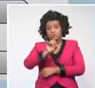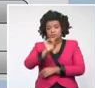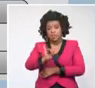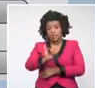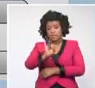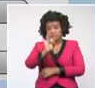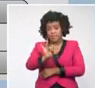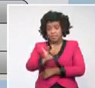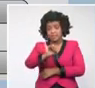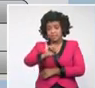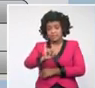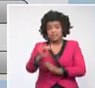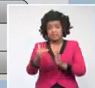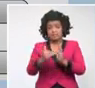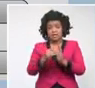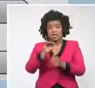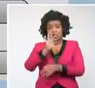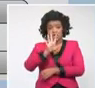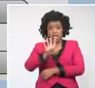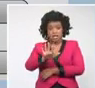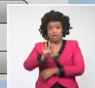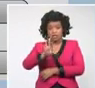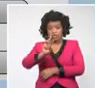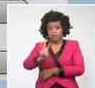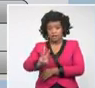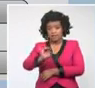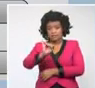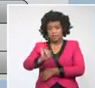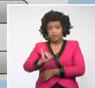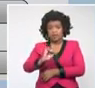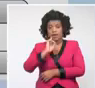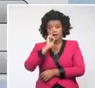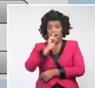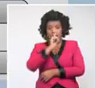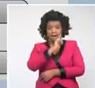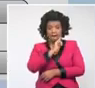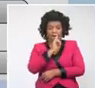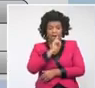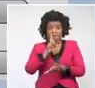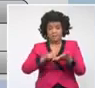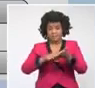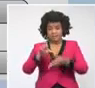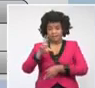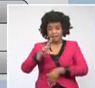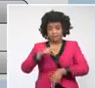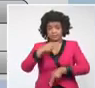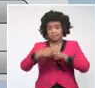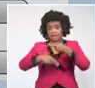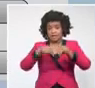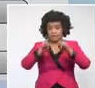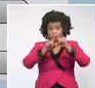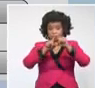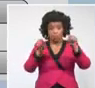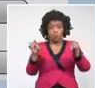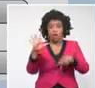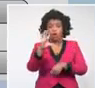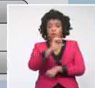3.276.536 PCR realizados en Cuba para el diagnóstico de la COVID y un total de